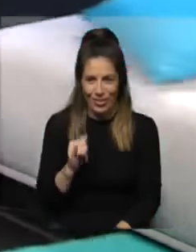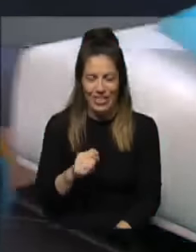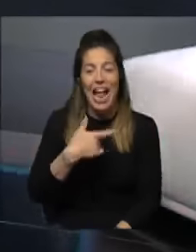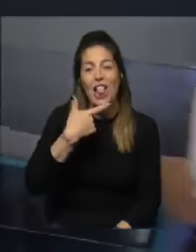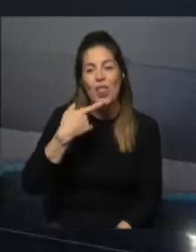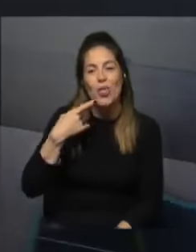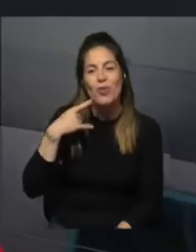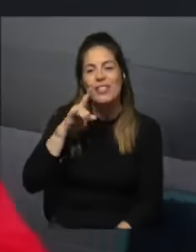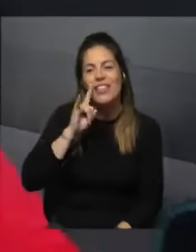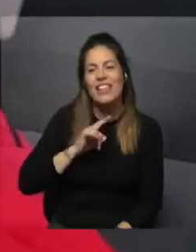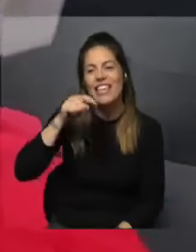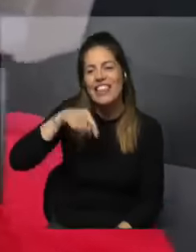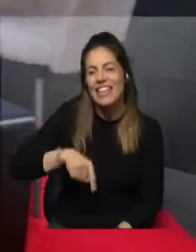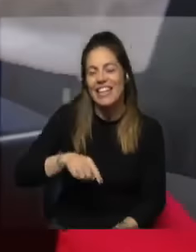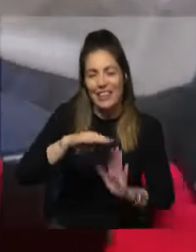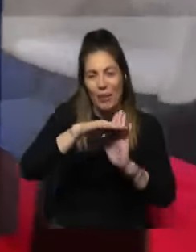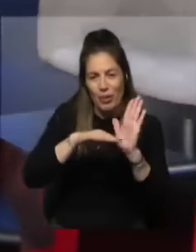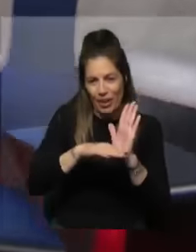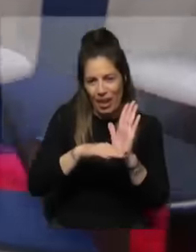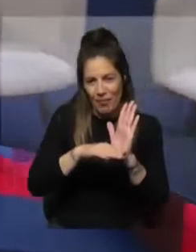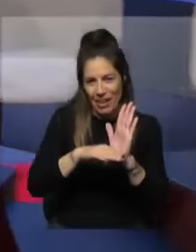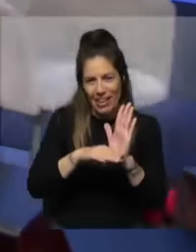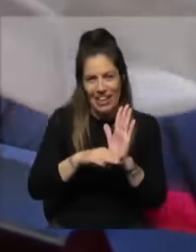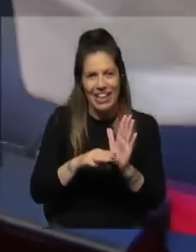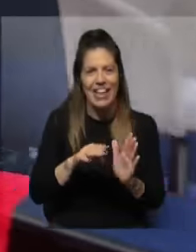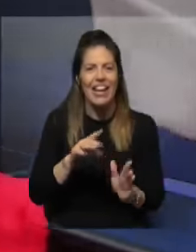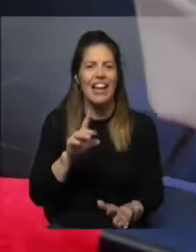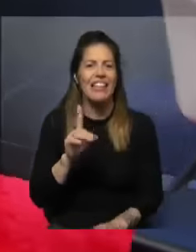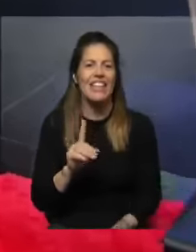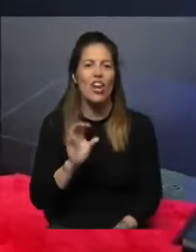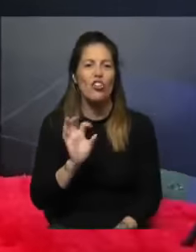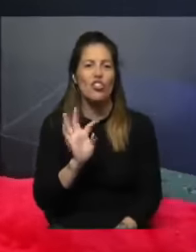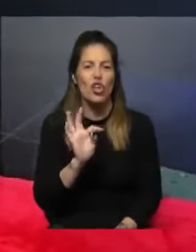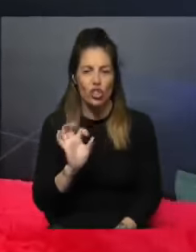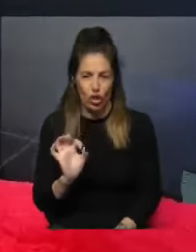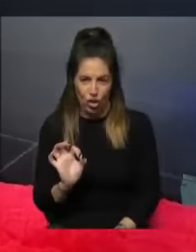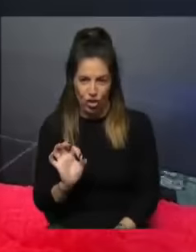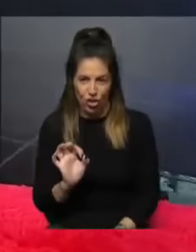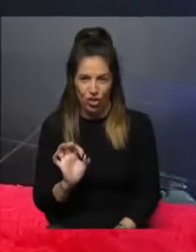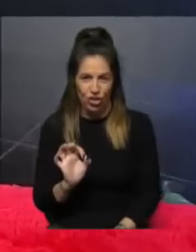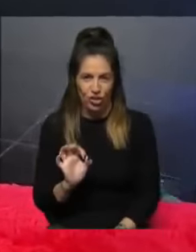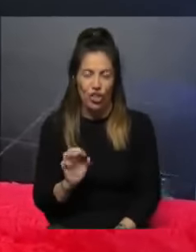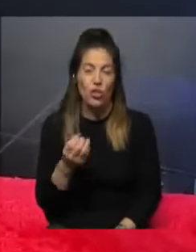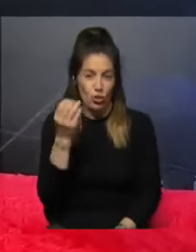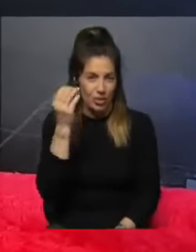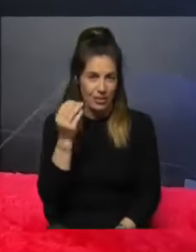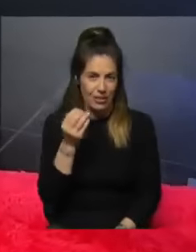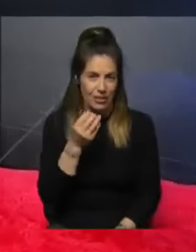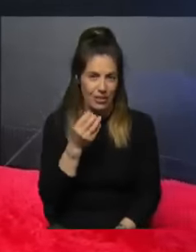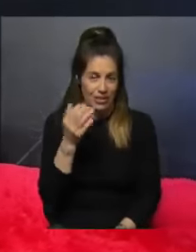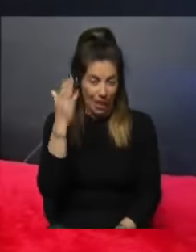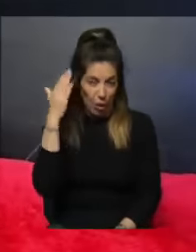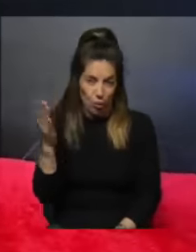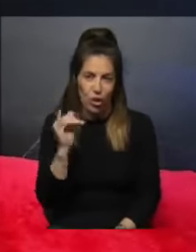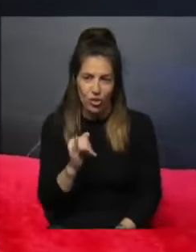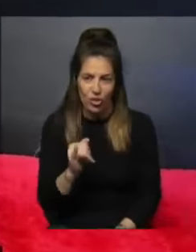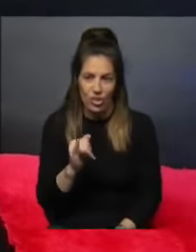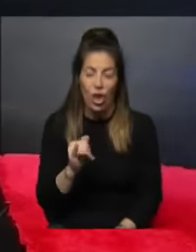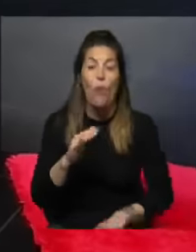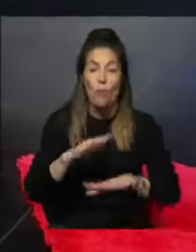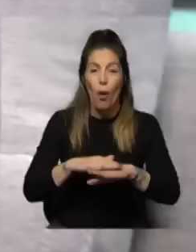leche de este programa. El señor Diego Soto. No, a Diego Soto tengo que mandarle un saludo. Yo tengo un momento, Diego Soto, para después.